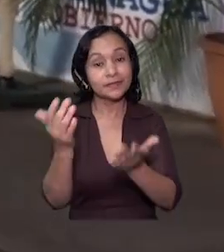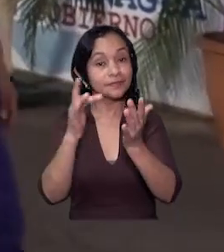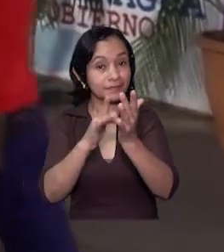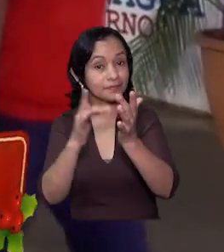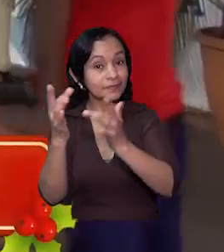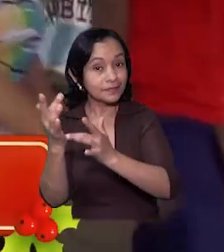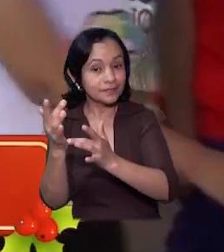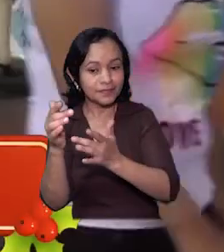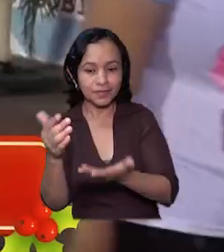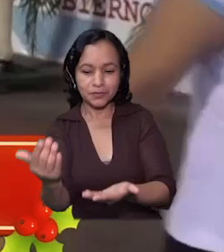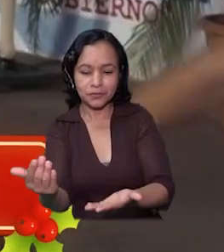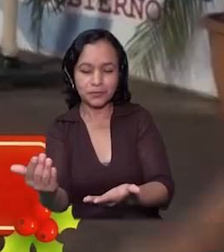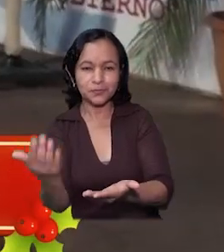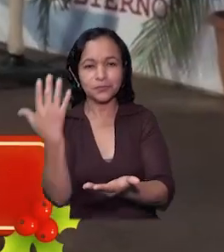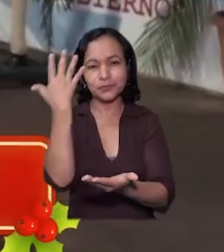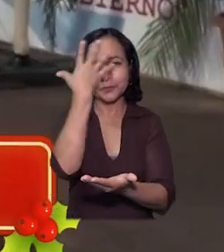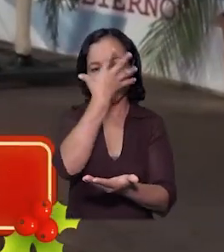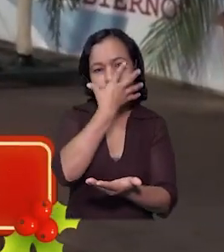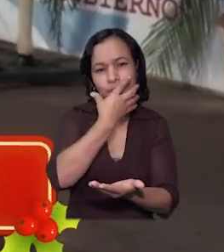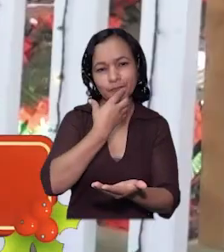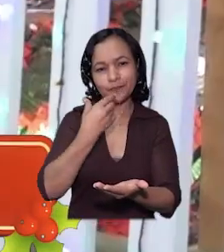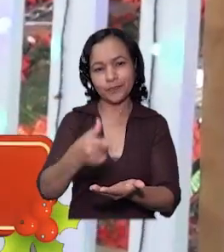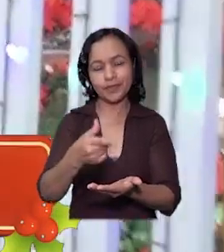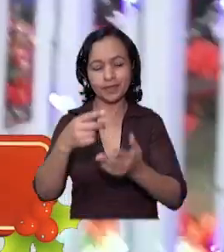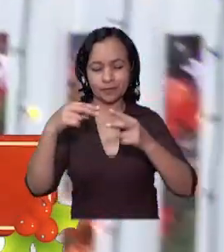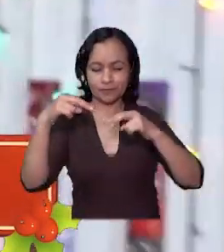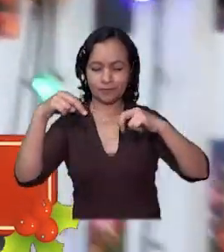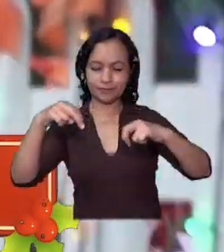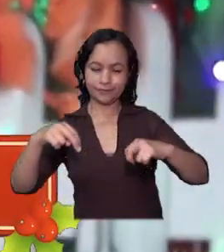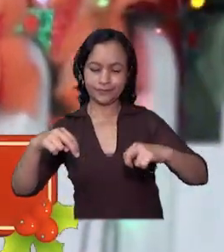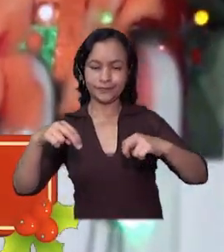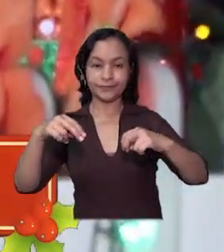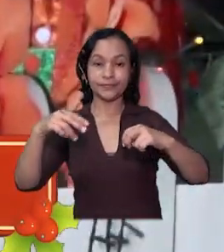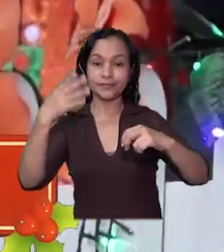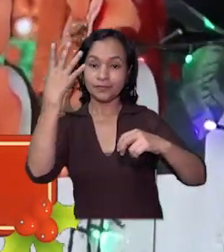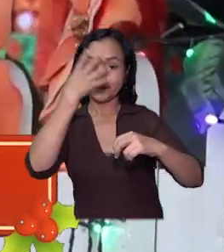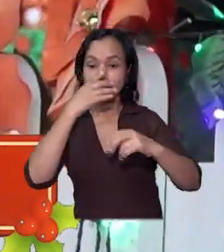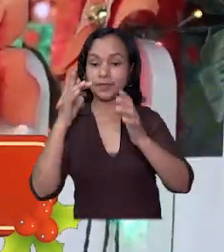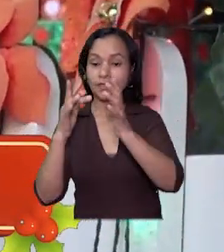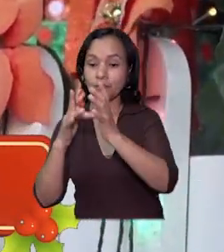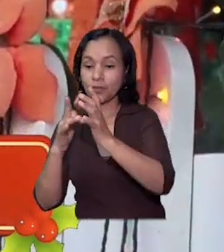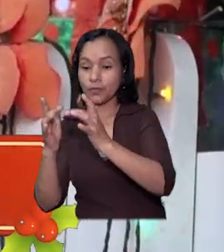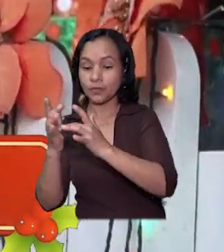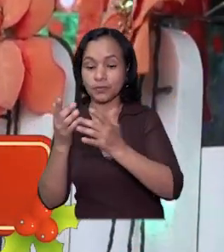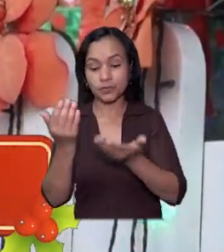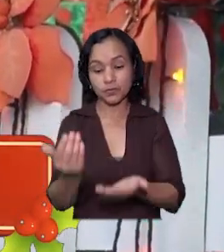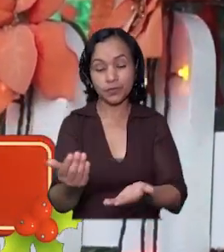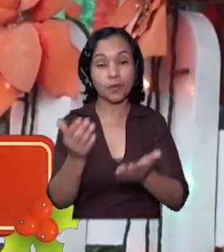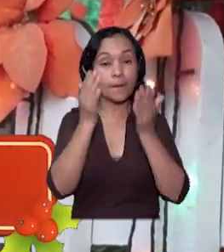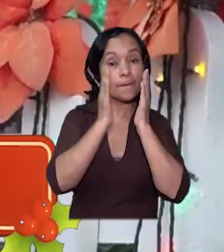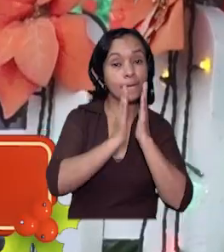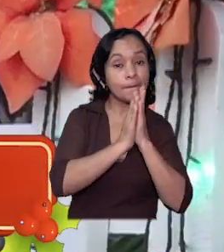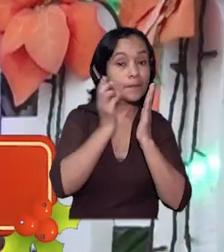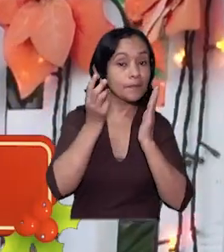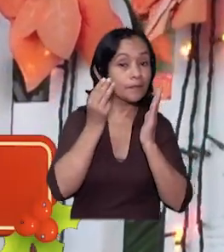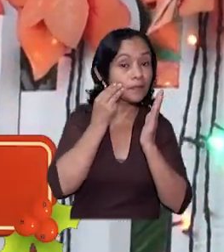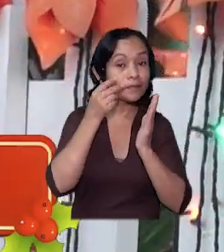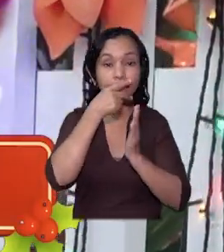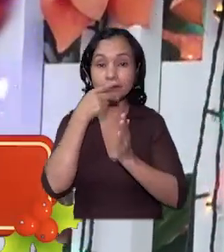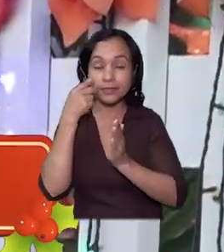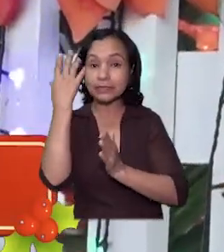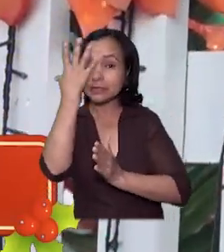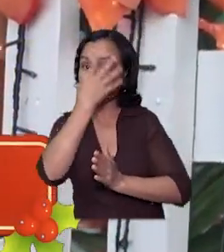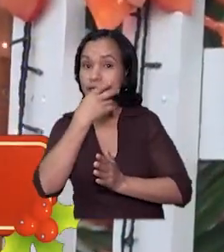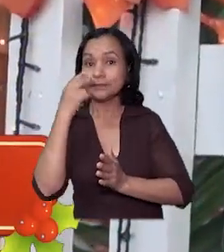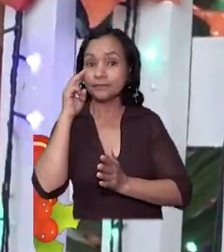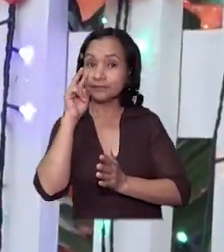nacimientos tradicionales, que se instalan precisamente para estos días previos al 24 de diciembre. Y es reconfortante y